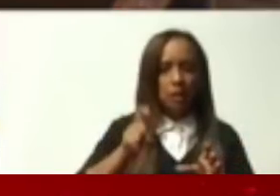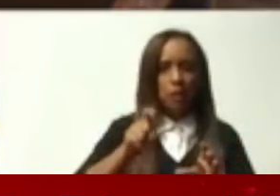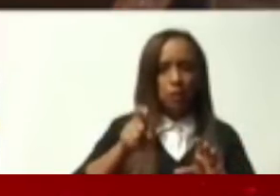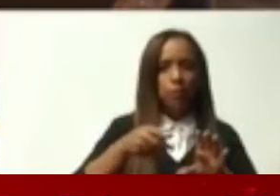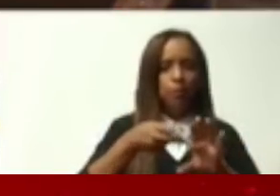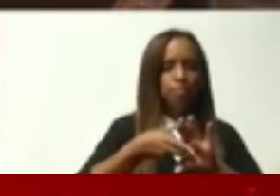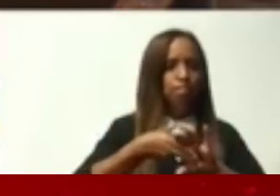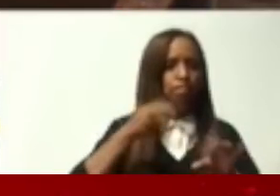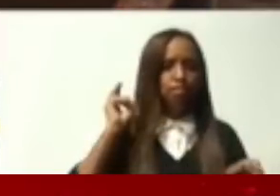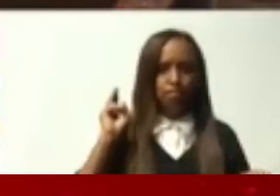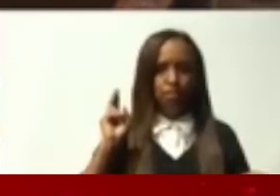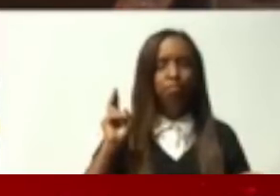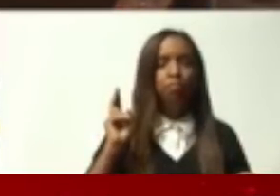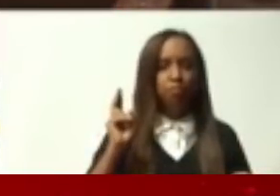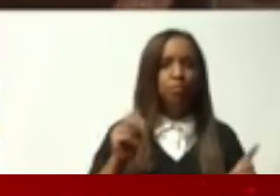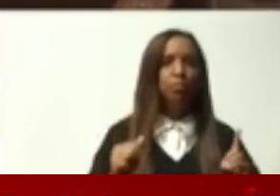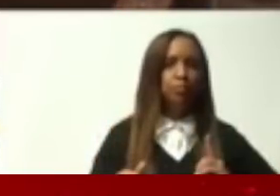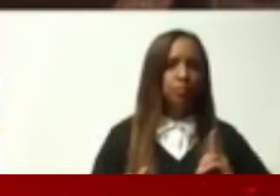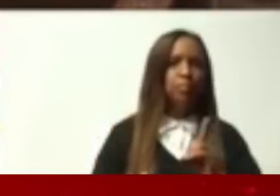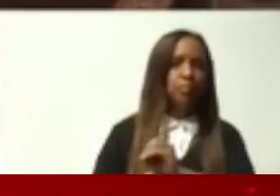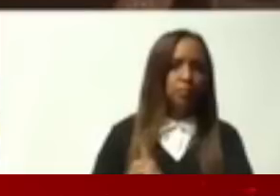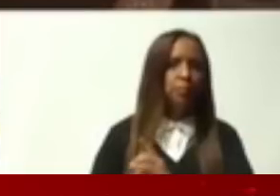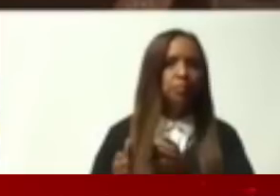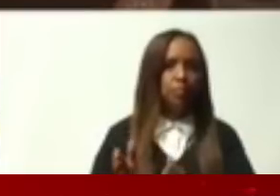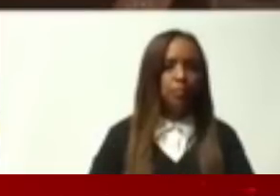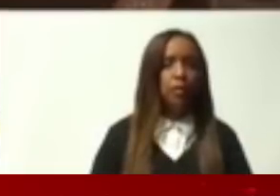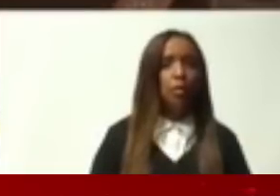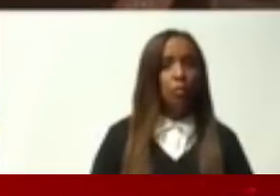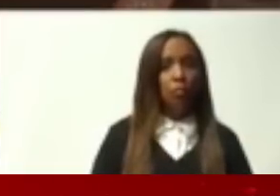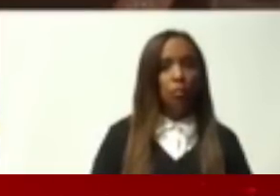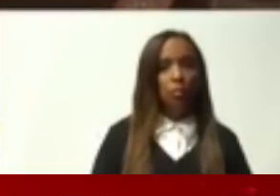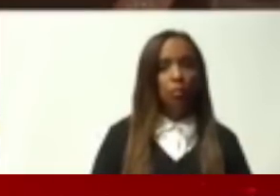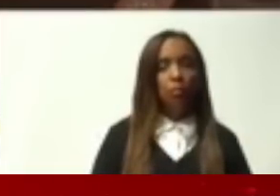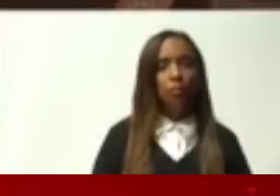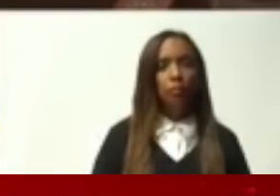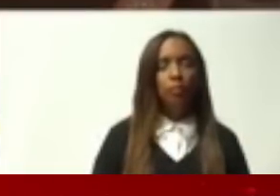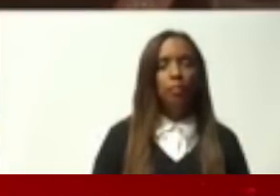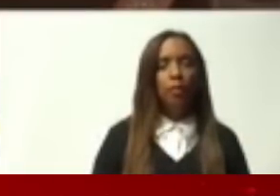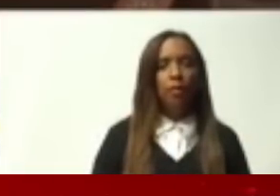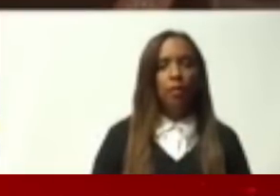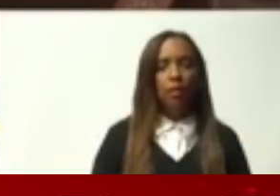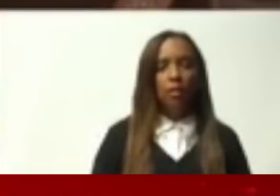imposible el que se le celebrara el proceso.